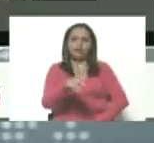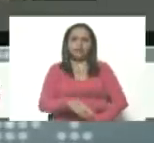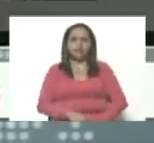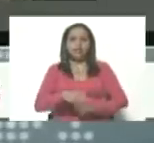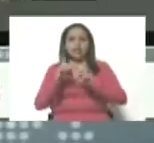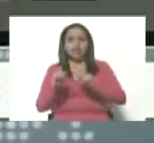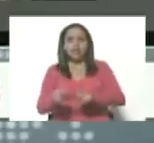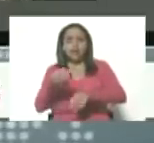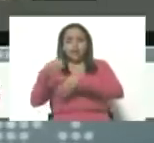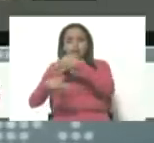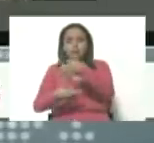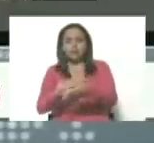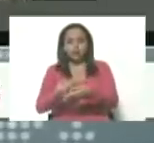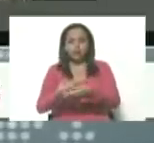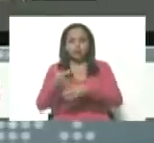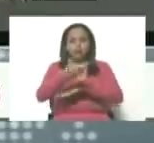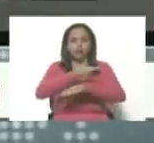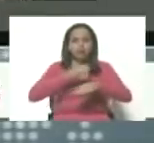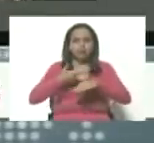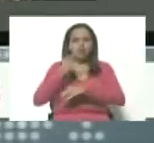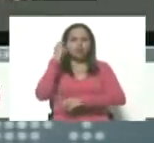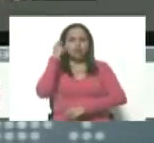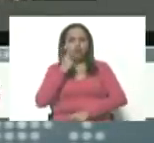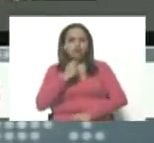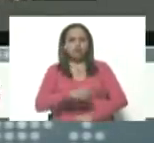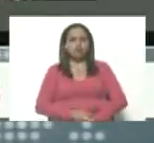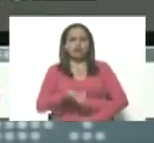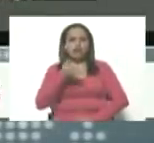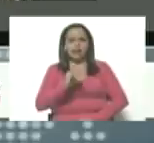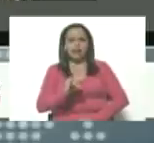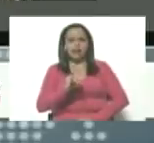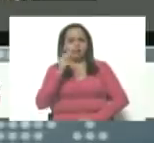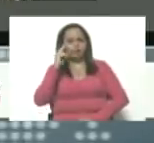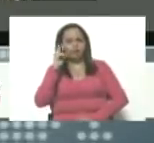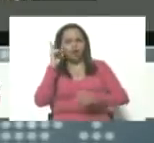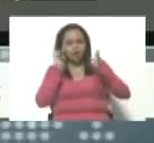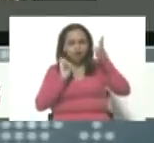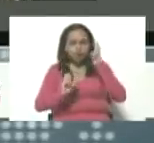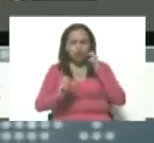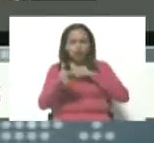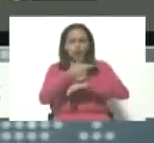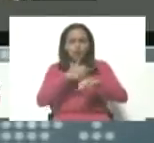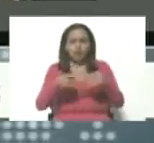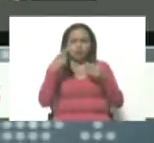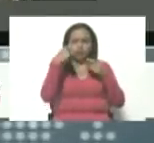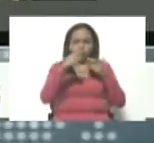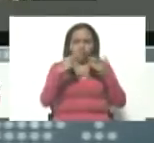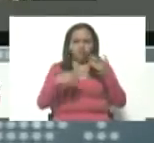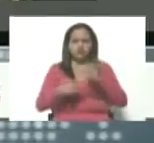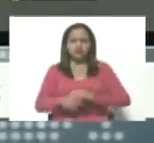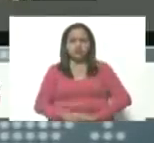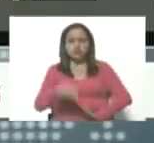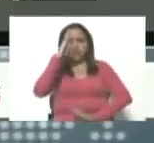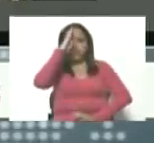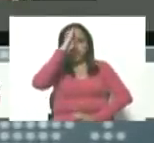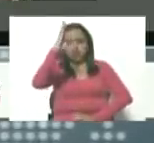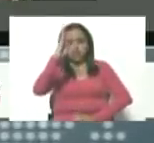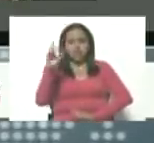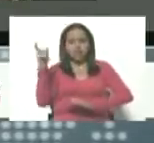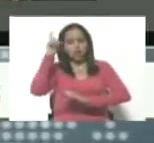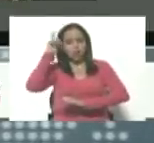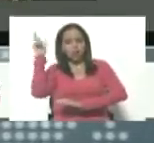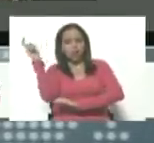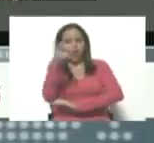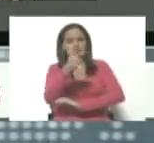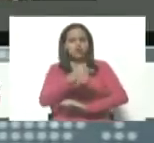gobernador de Sucre, ¿no? Hemos escuchado las opiniones de los gobernadores de Barinas, de Guárico,